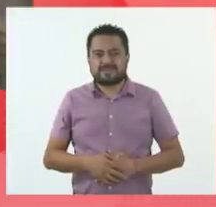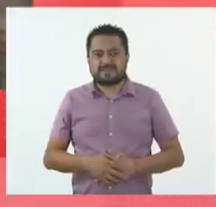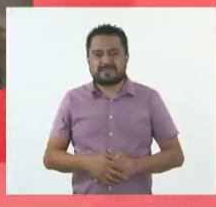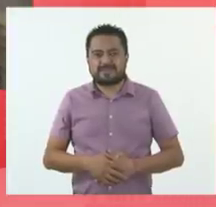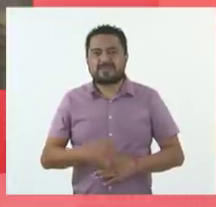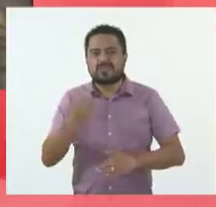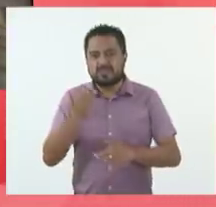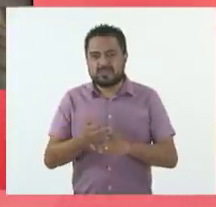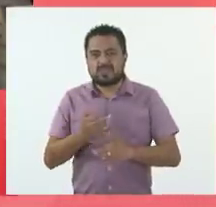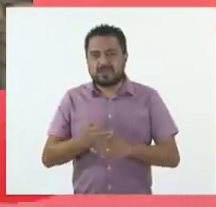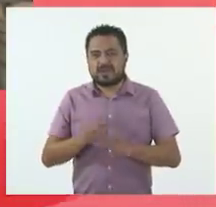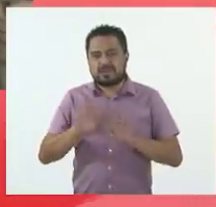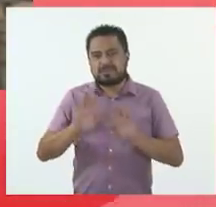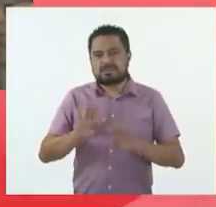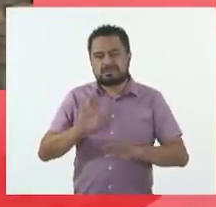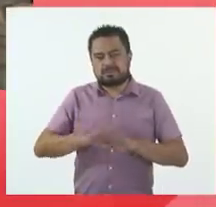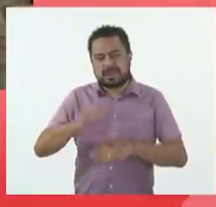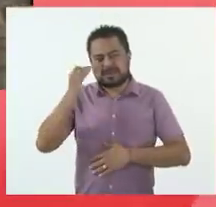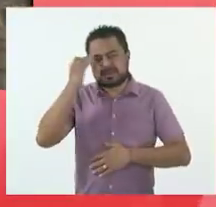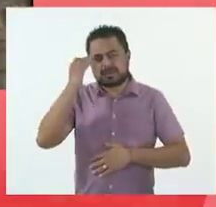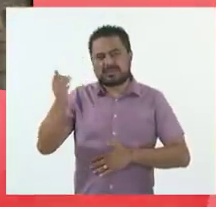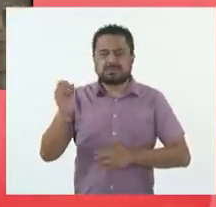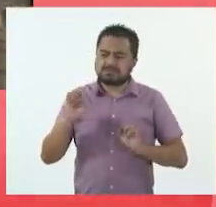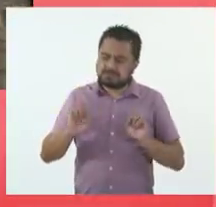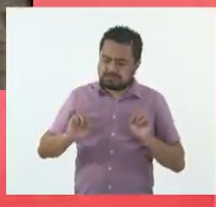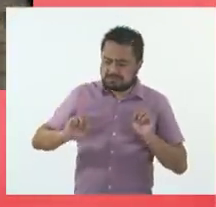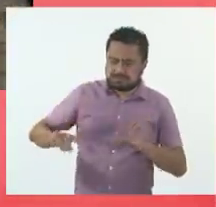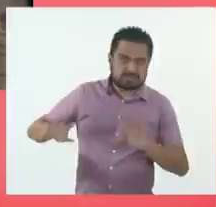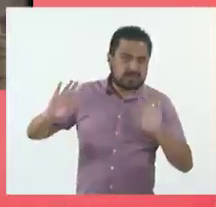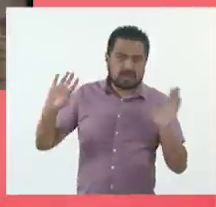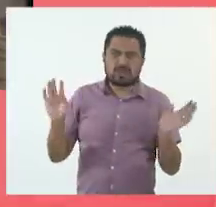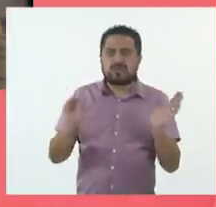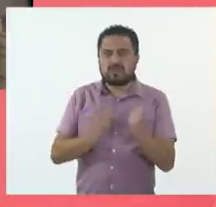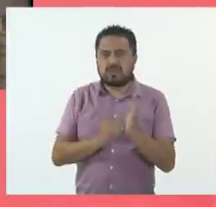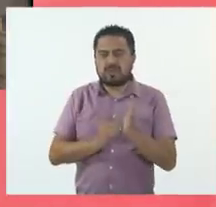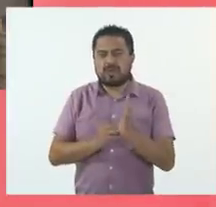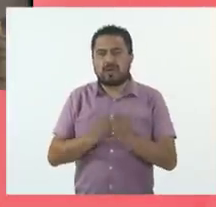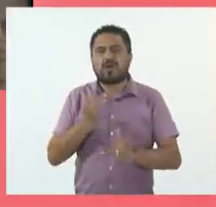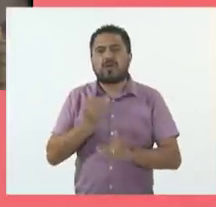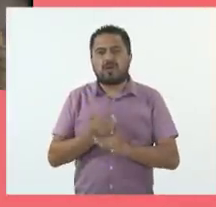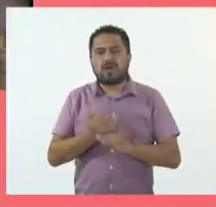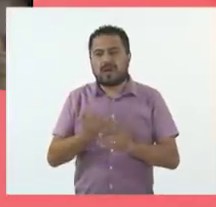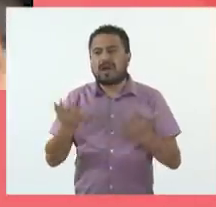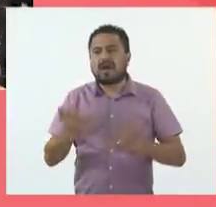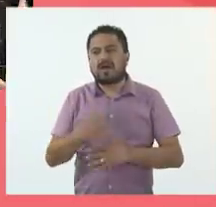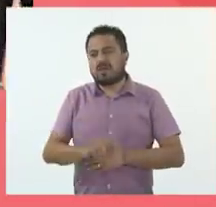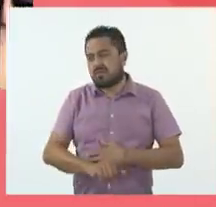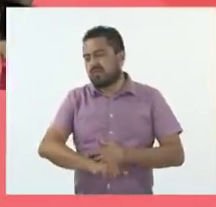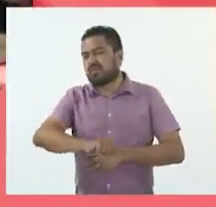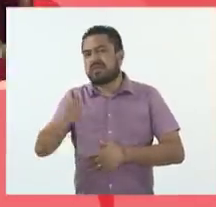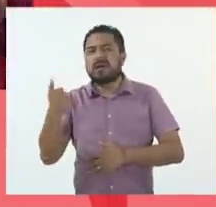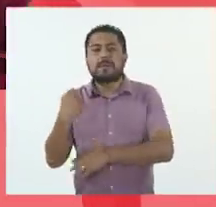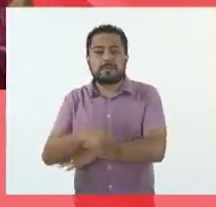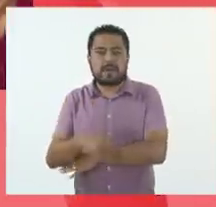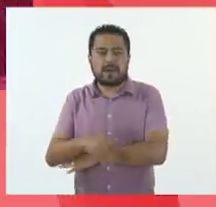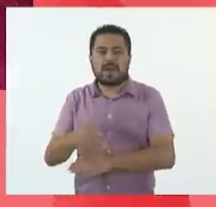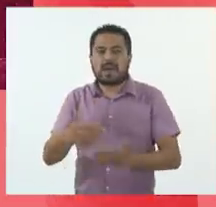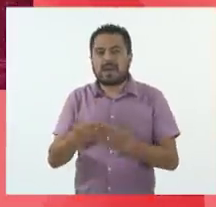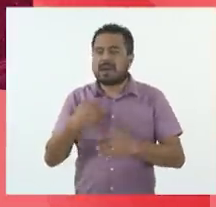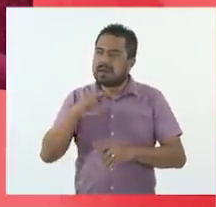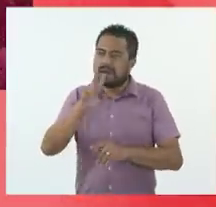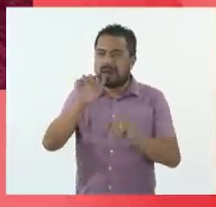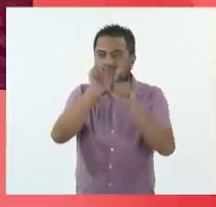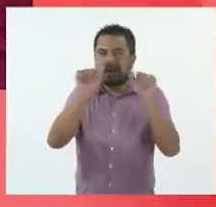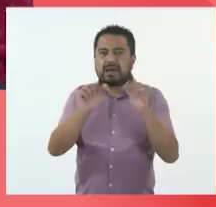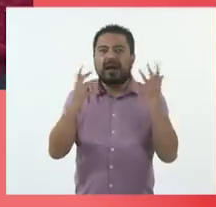Ahorita lo vamos a dejar mucho rato, todavía. Y ahorita vamos a hacer el otro. Y mientras yo me voy a ver las artesanías